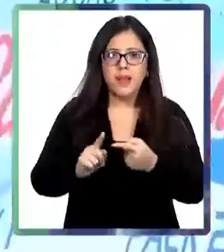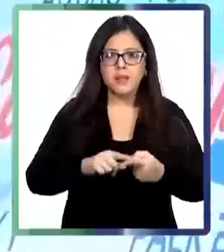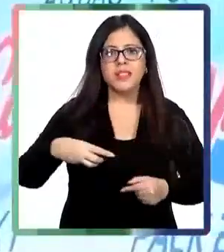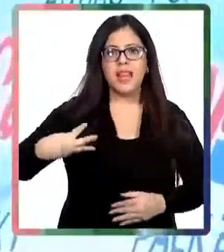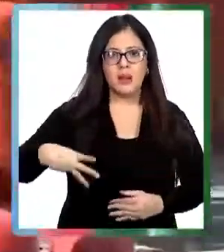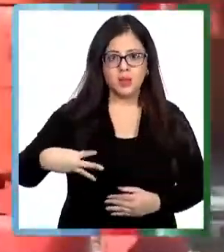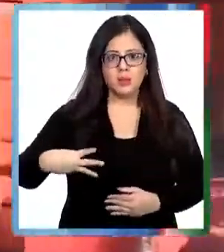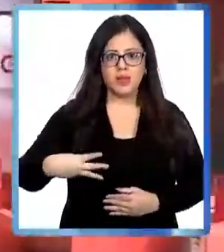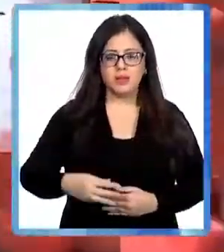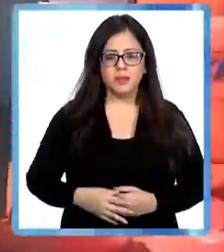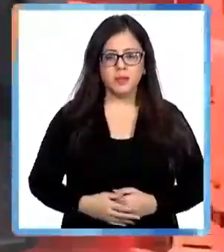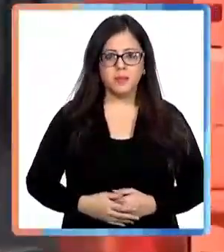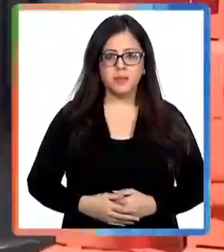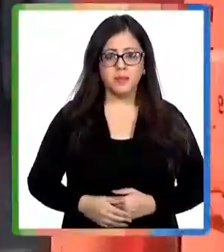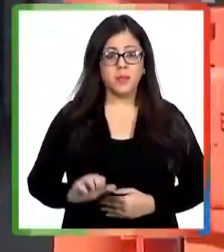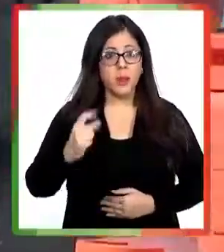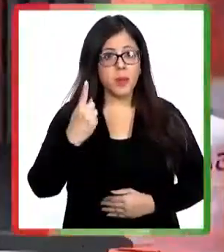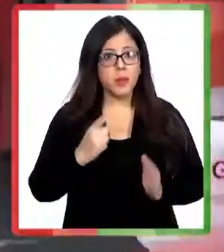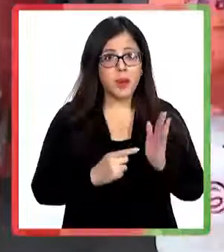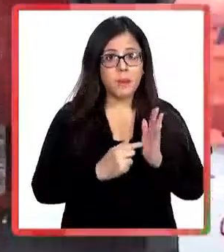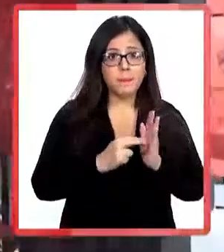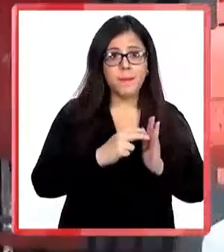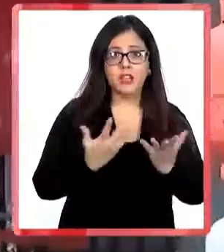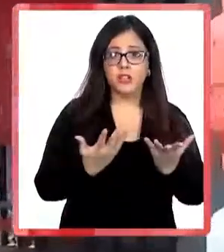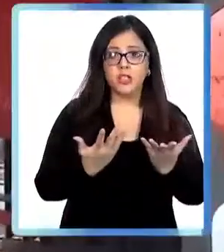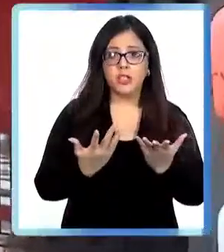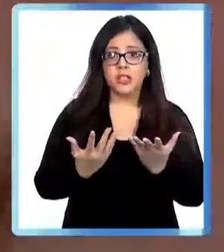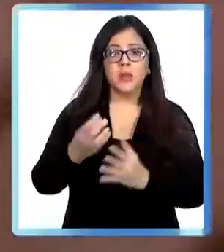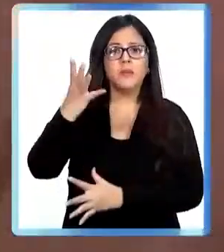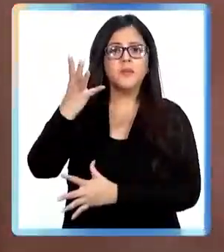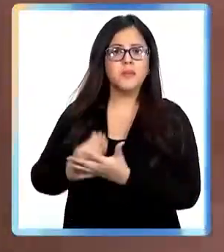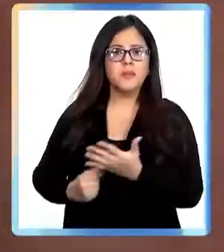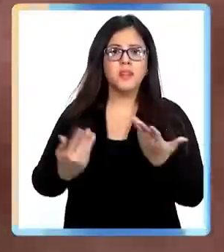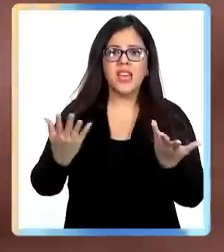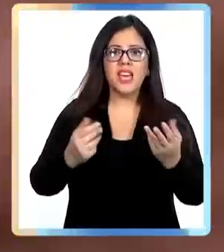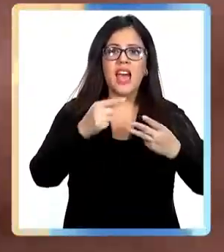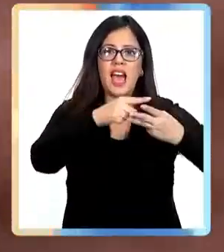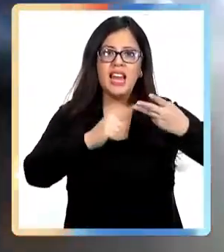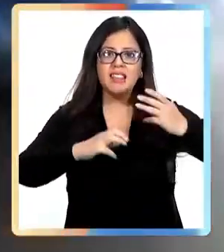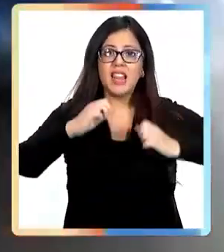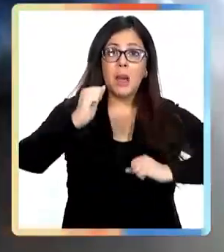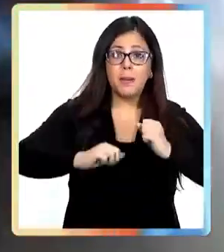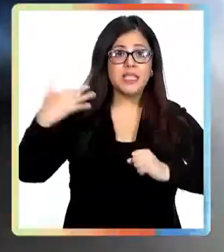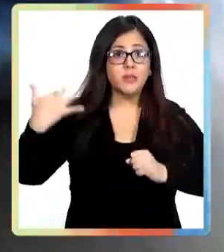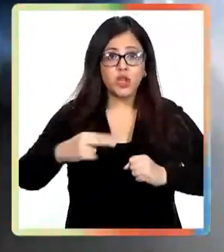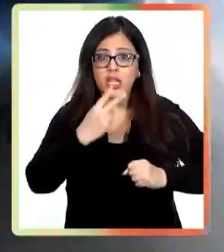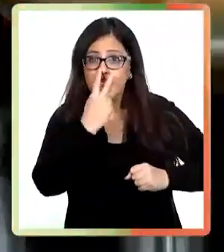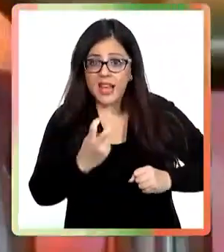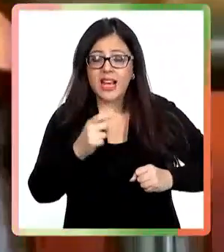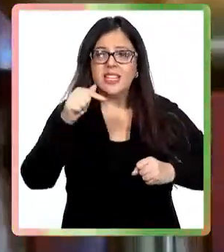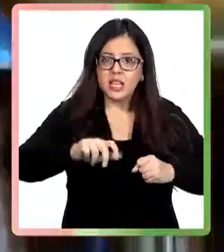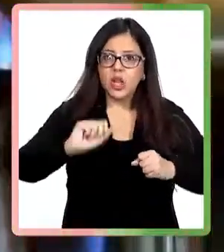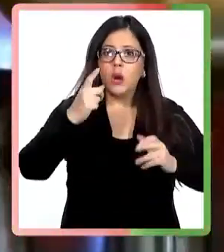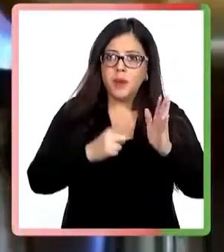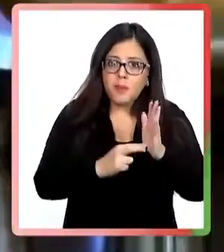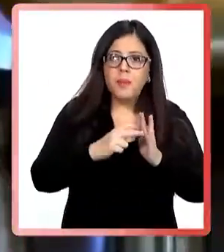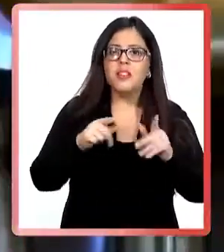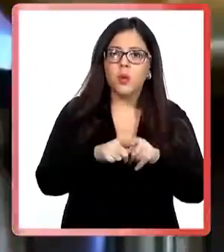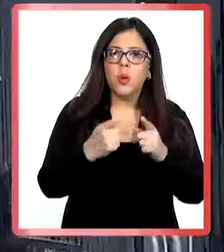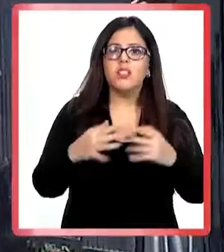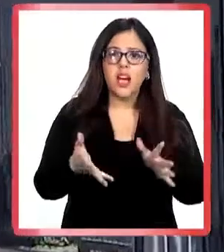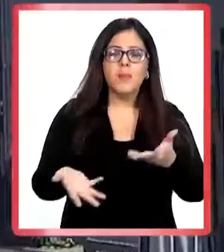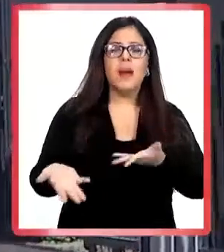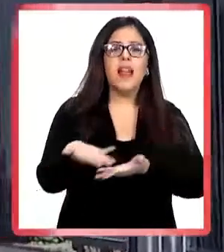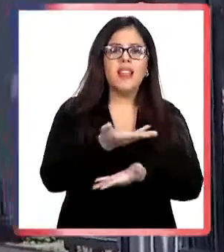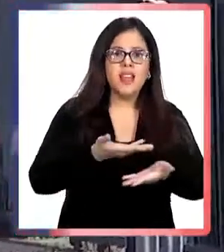municipios. El primer paso para que se le acabe la fiesta abastible a Gasco, a Lipigas. Este es el primer paso para devolver al Estado a un